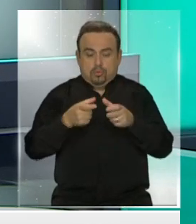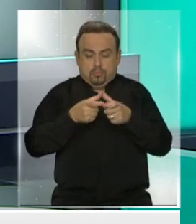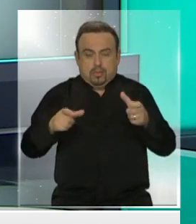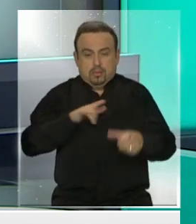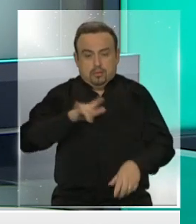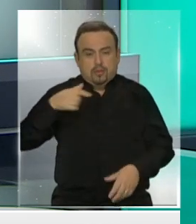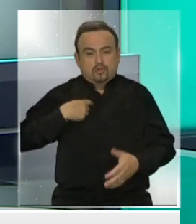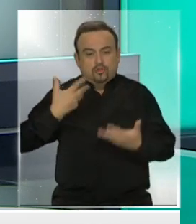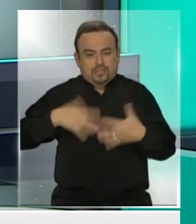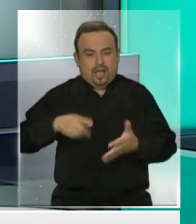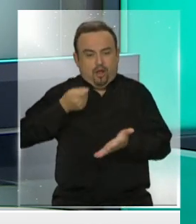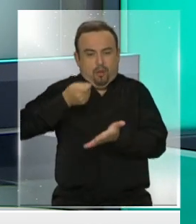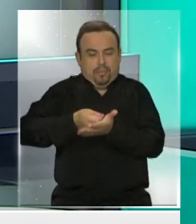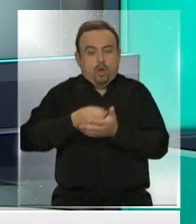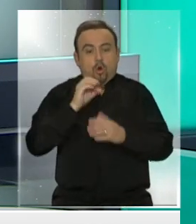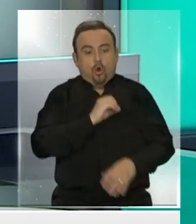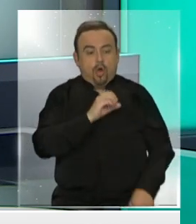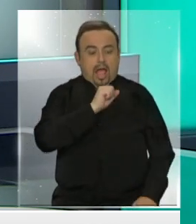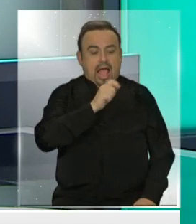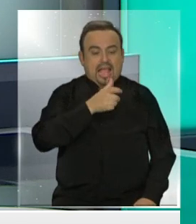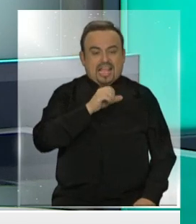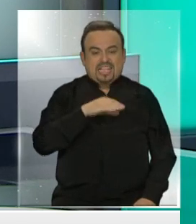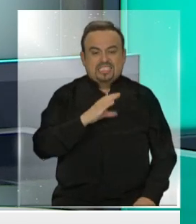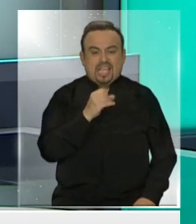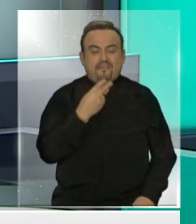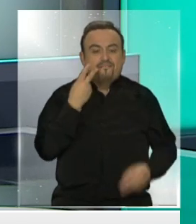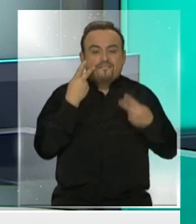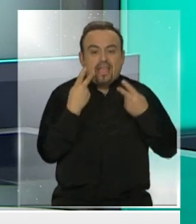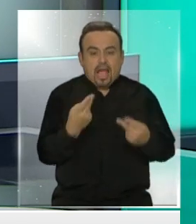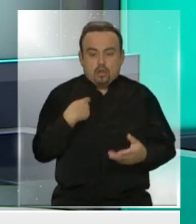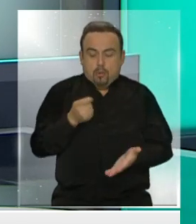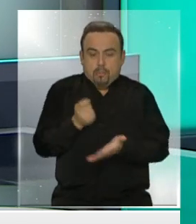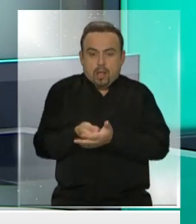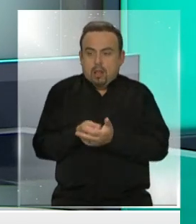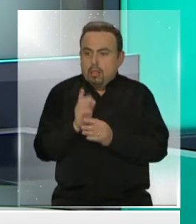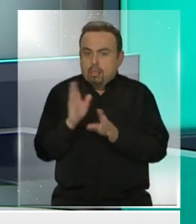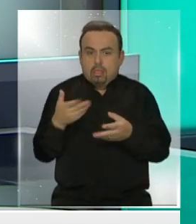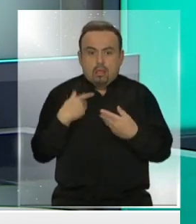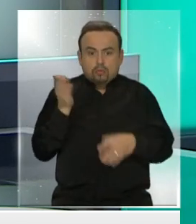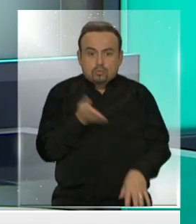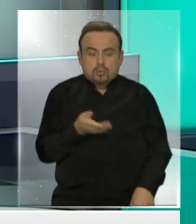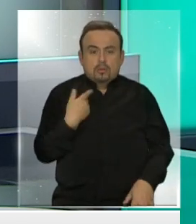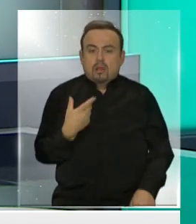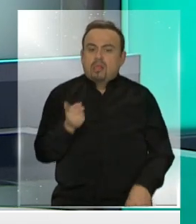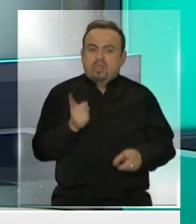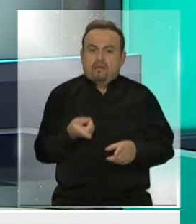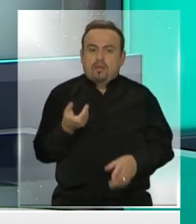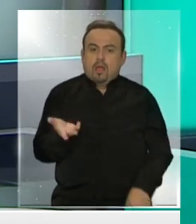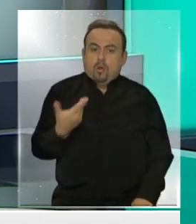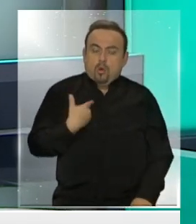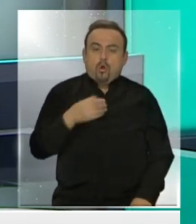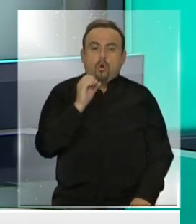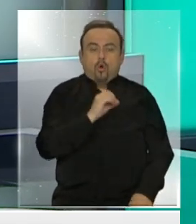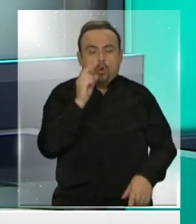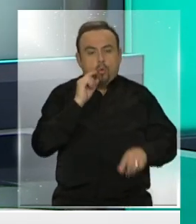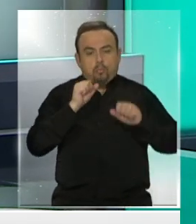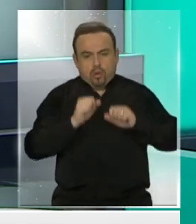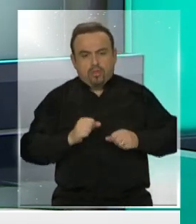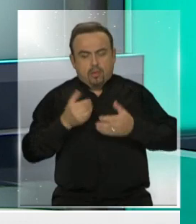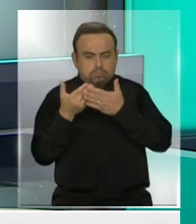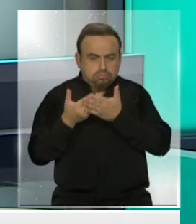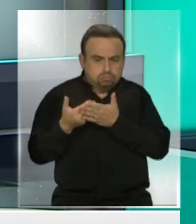que yo compré o en una agencia de viajes en algo que pague debe aplicar la devolución del dinero o eso es estudiable